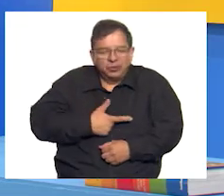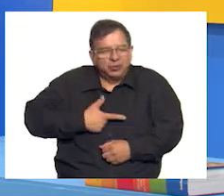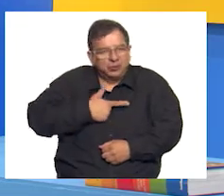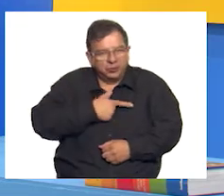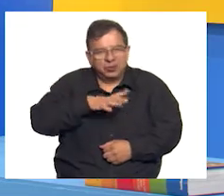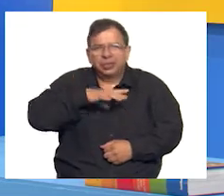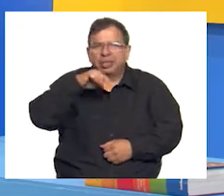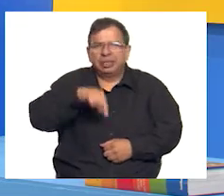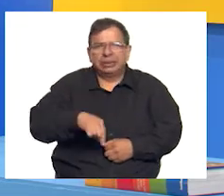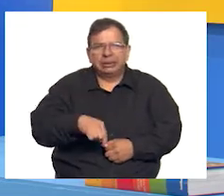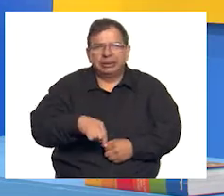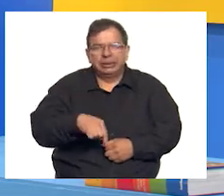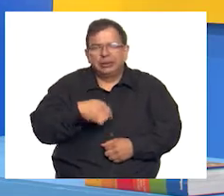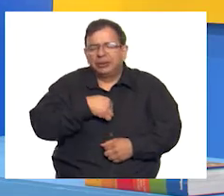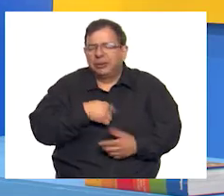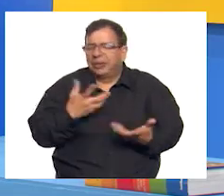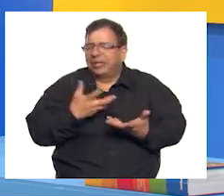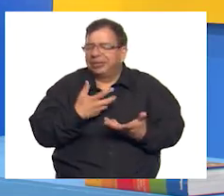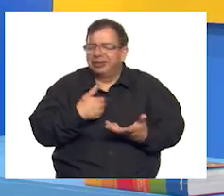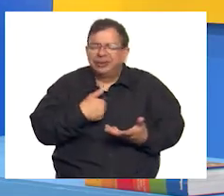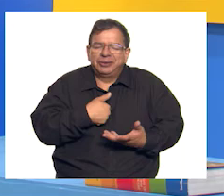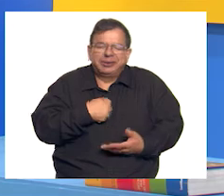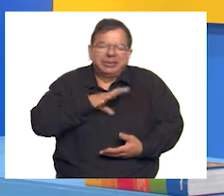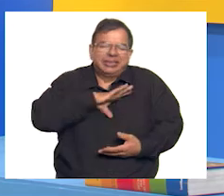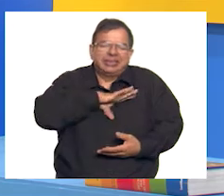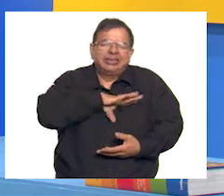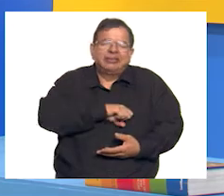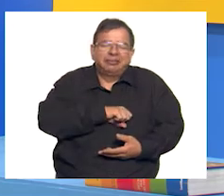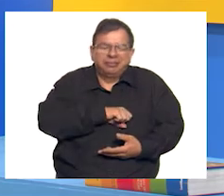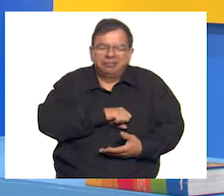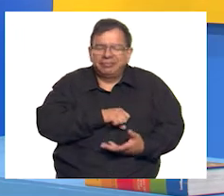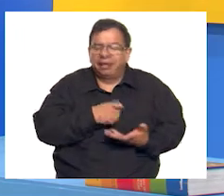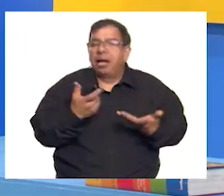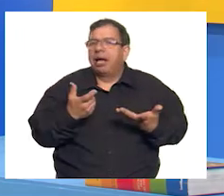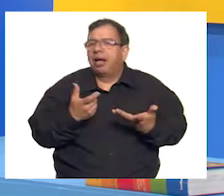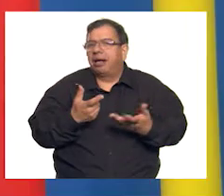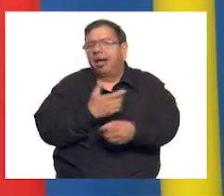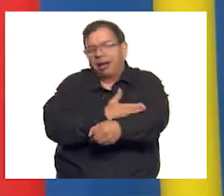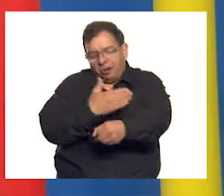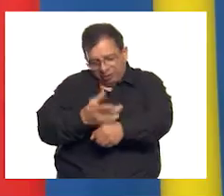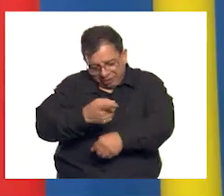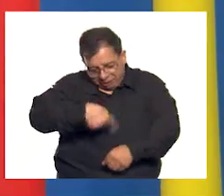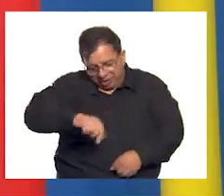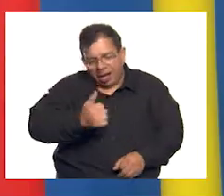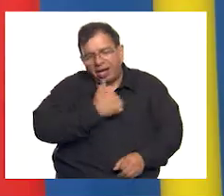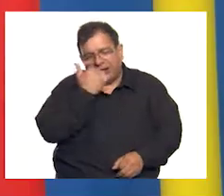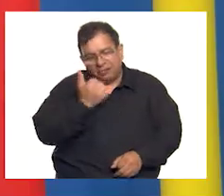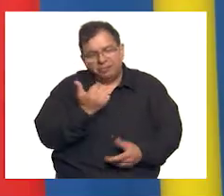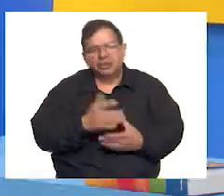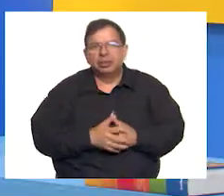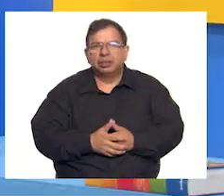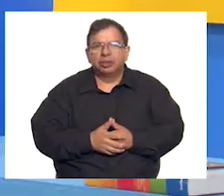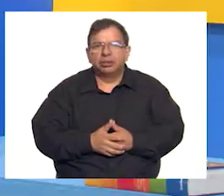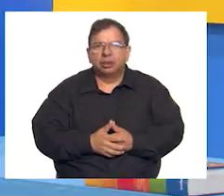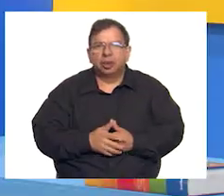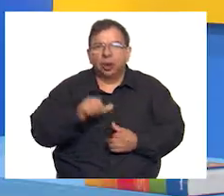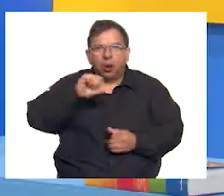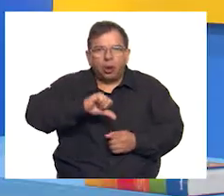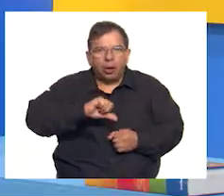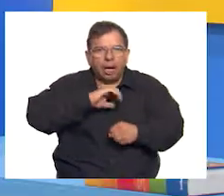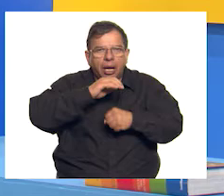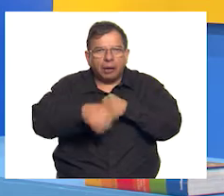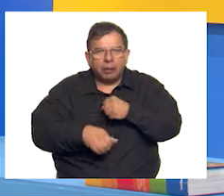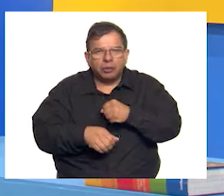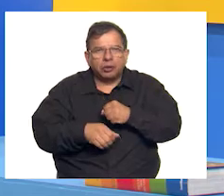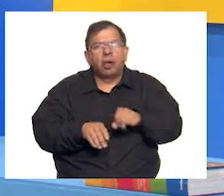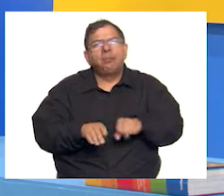aquí haciendo una de las cosas que más disfruto, que es acompañar a nuestros estudiantes y por supuesto a ti. Como saben, el día de hoy concluiremos nuestra